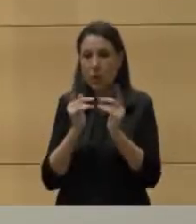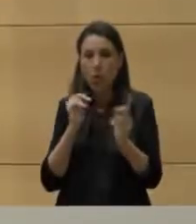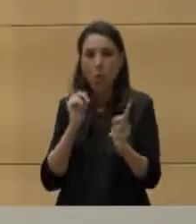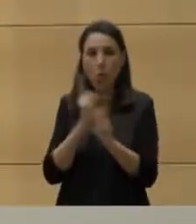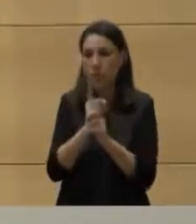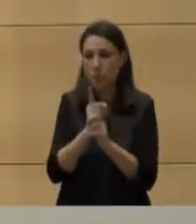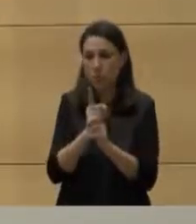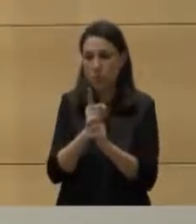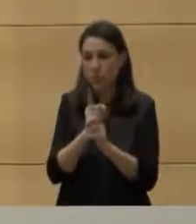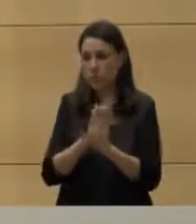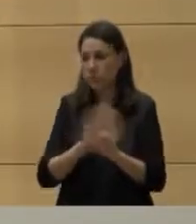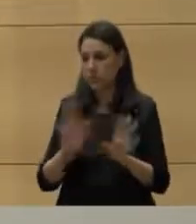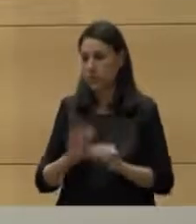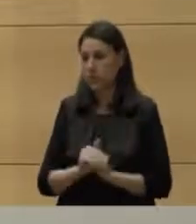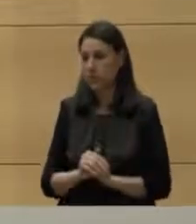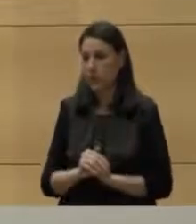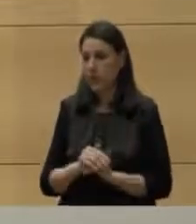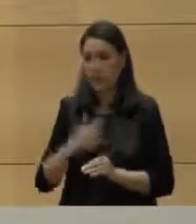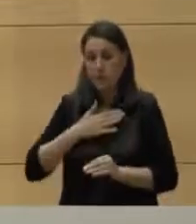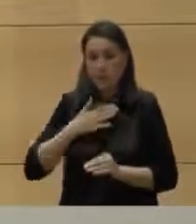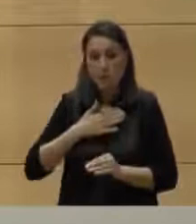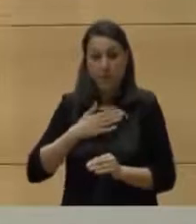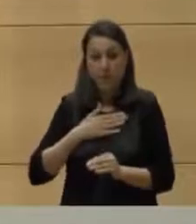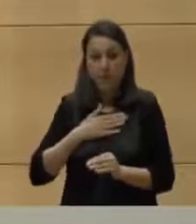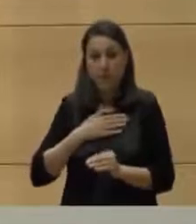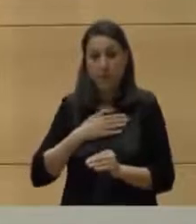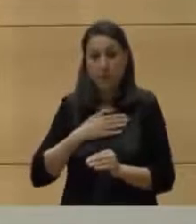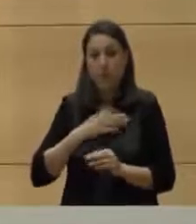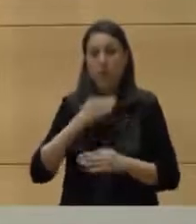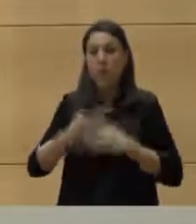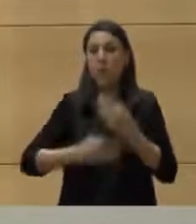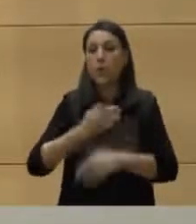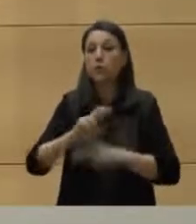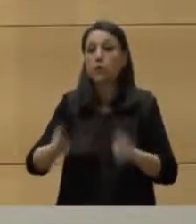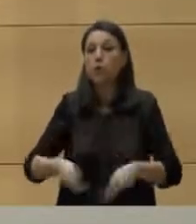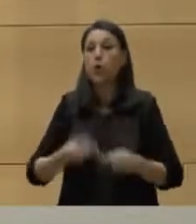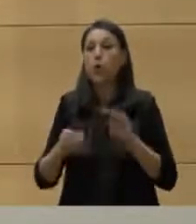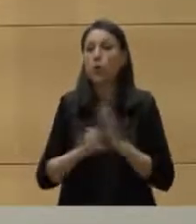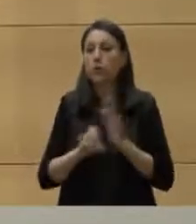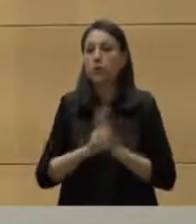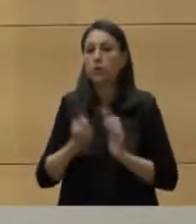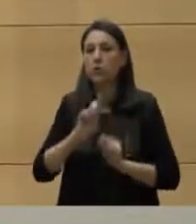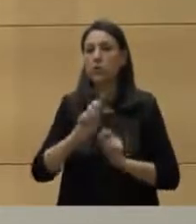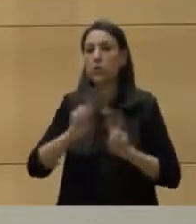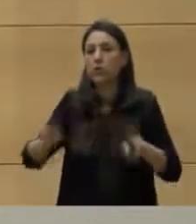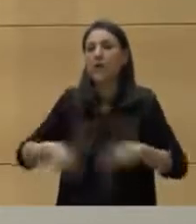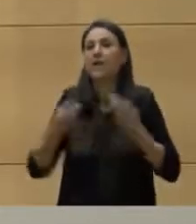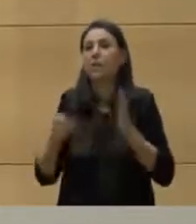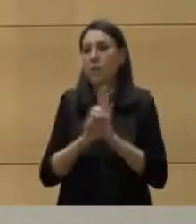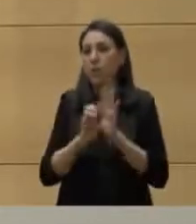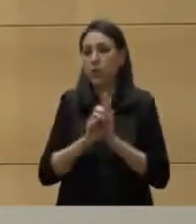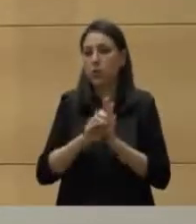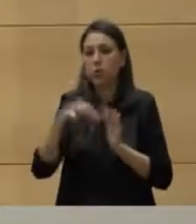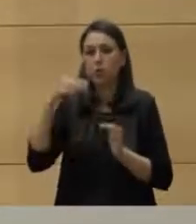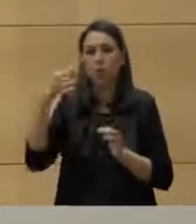opuestos. Para mí, el proceso constituyente no es solamente una reforma de la